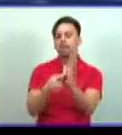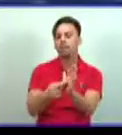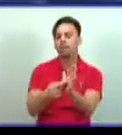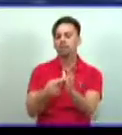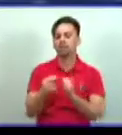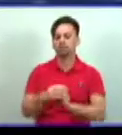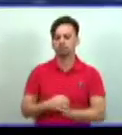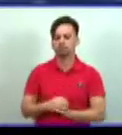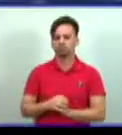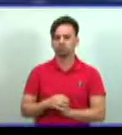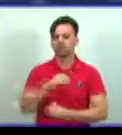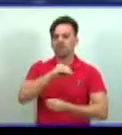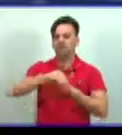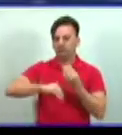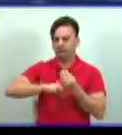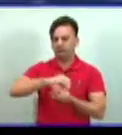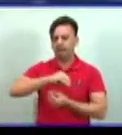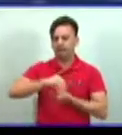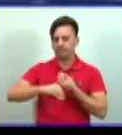situación.